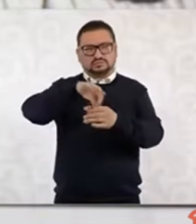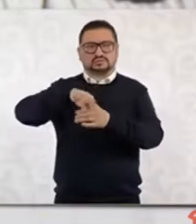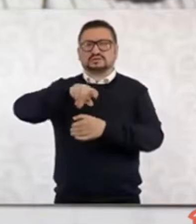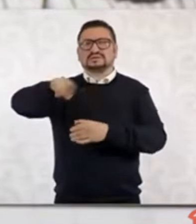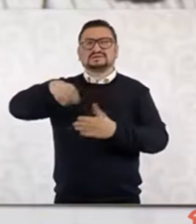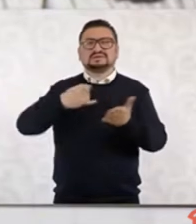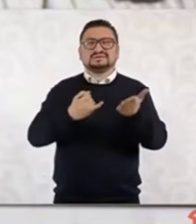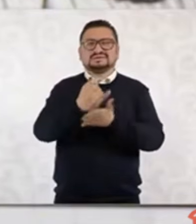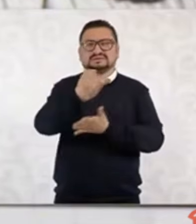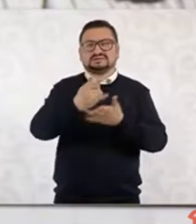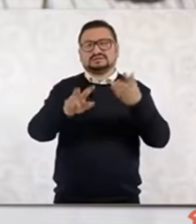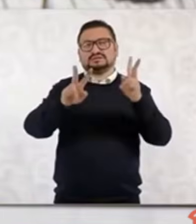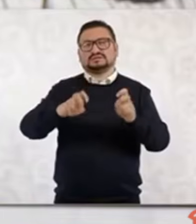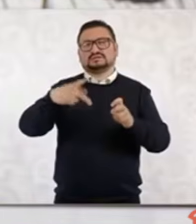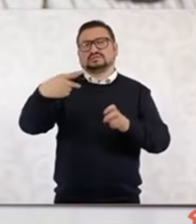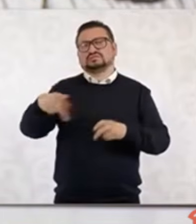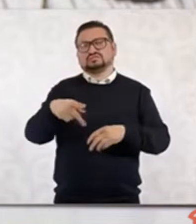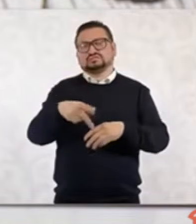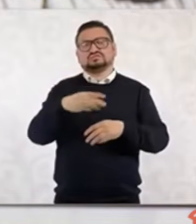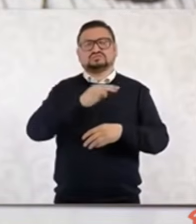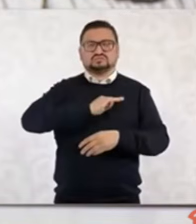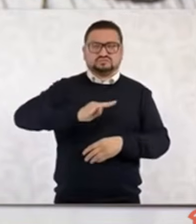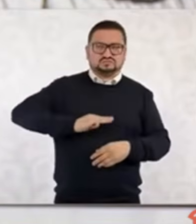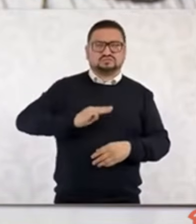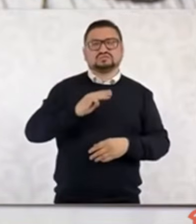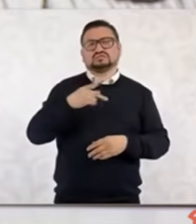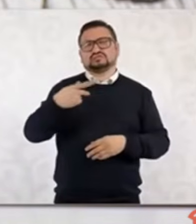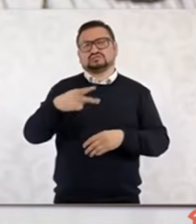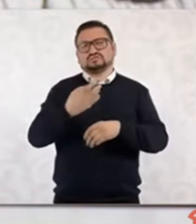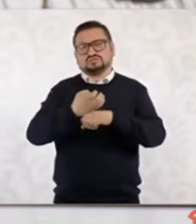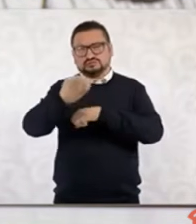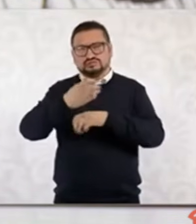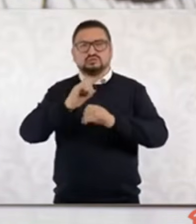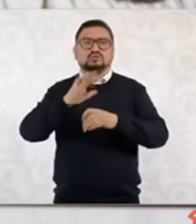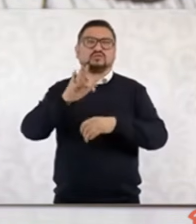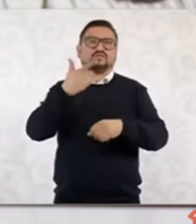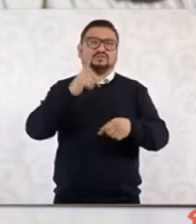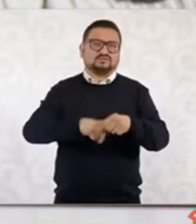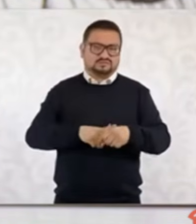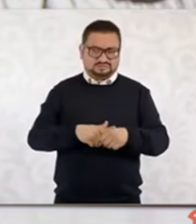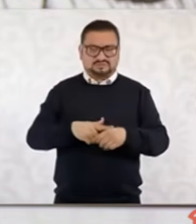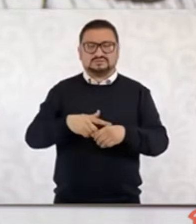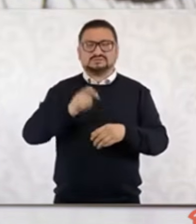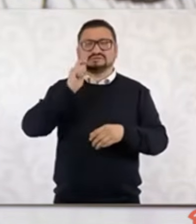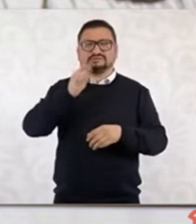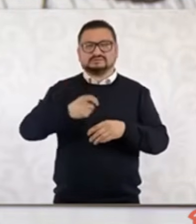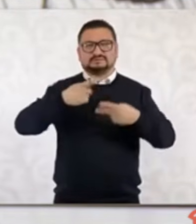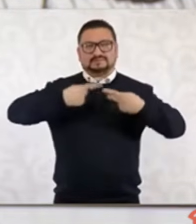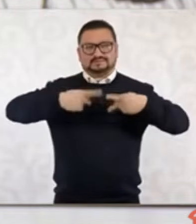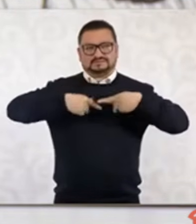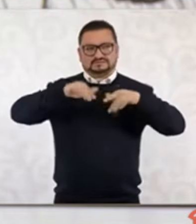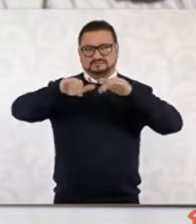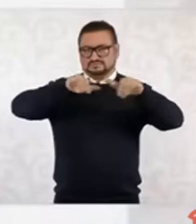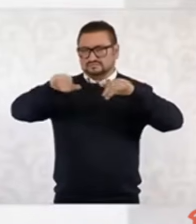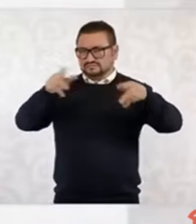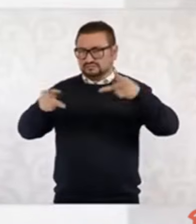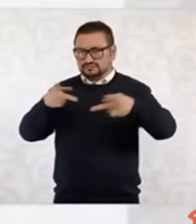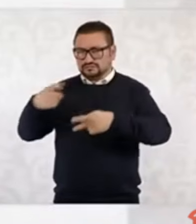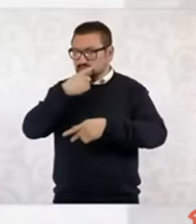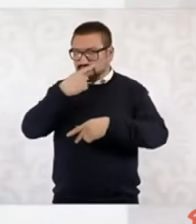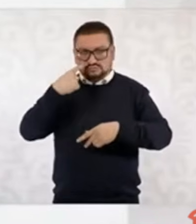sobre temas en sus municipios, en los estados o a nivel federal, fortalecer la consulta pública, lo que se llama la